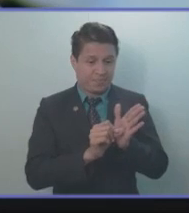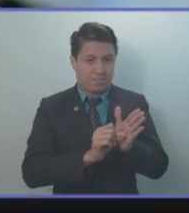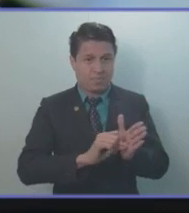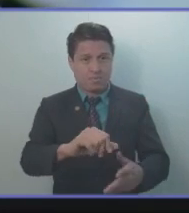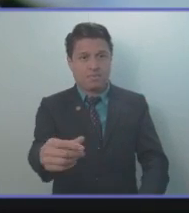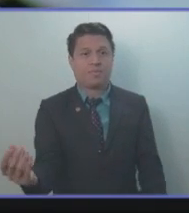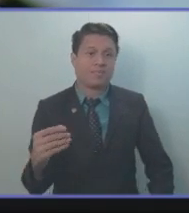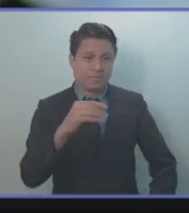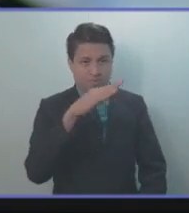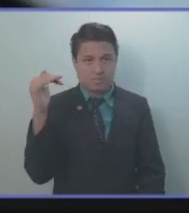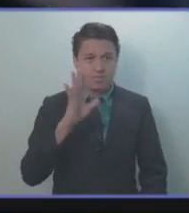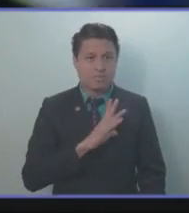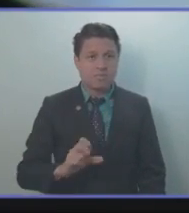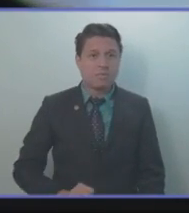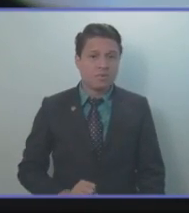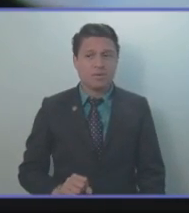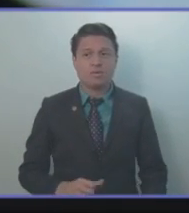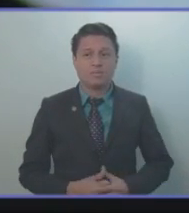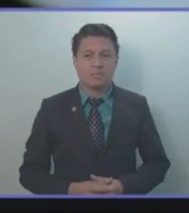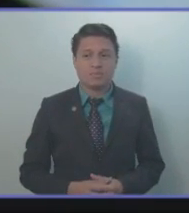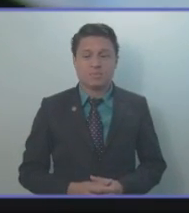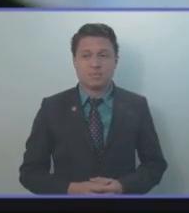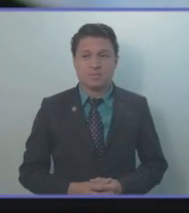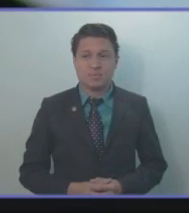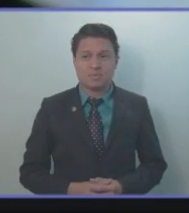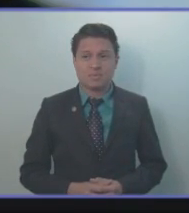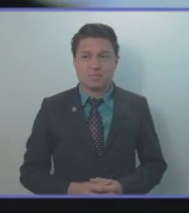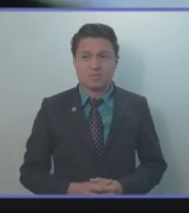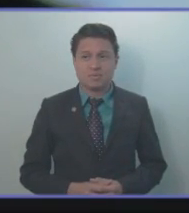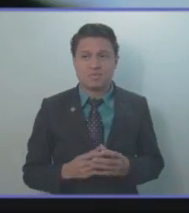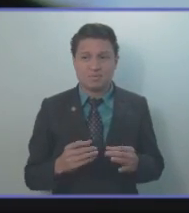Legislativa de la República del Salvador, considerando Romanos 1,